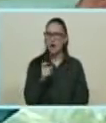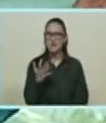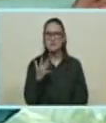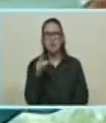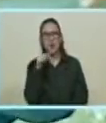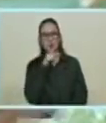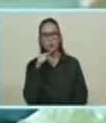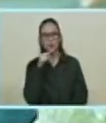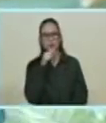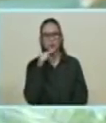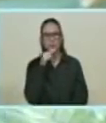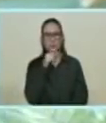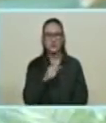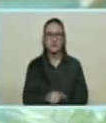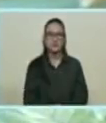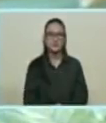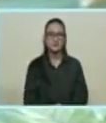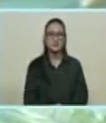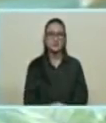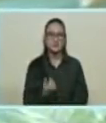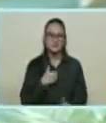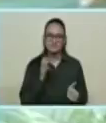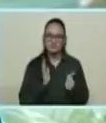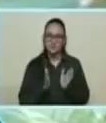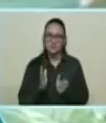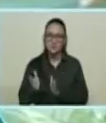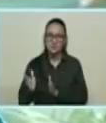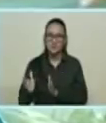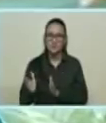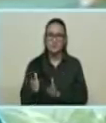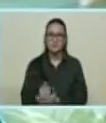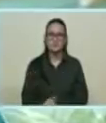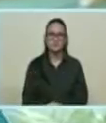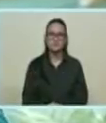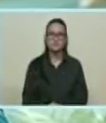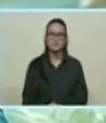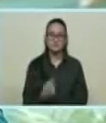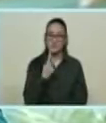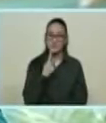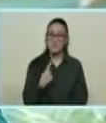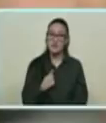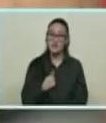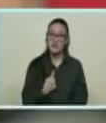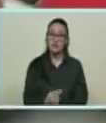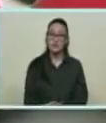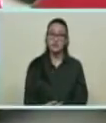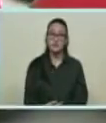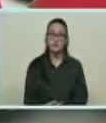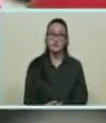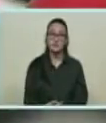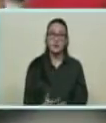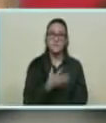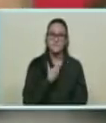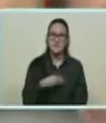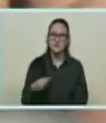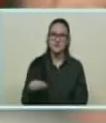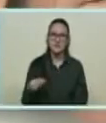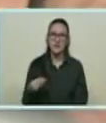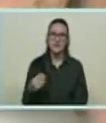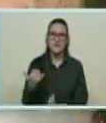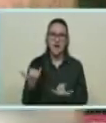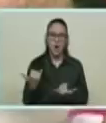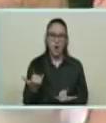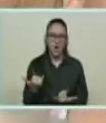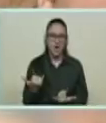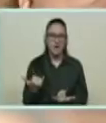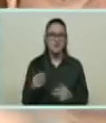mes de octubre. Nosotros planificamos y me dijo, presidente, vamos a dar un salto